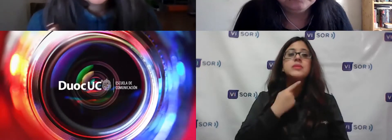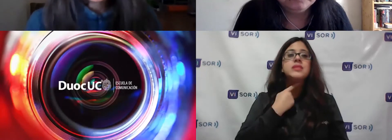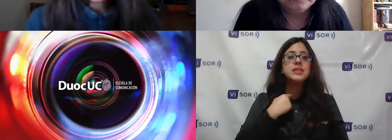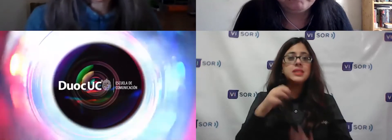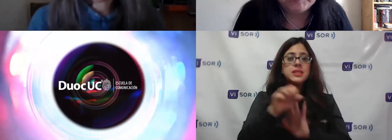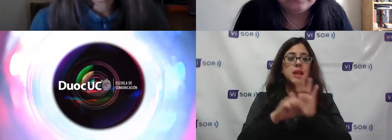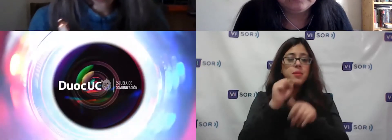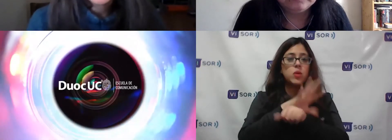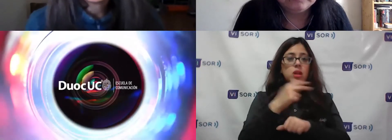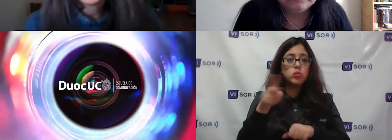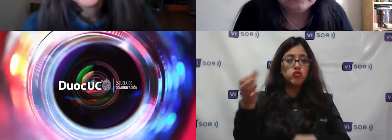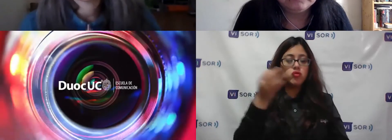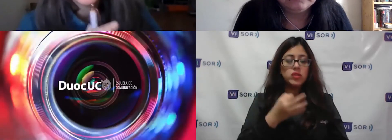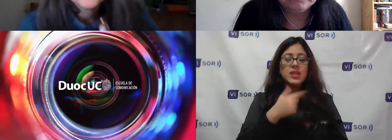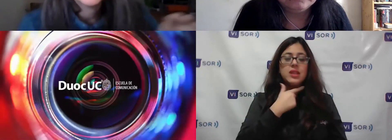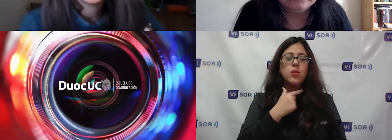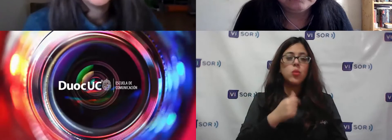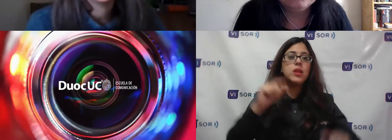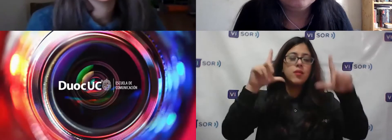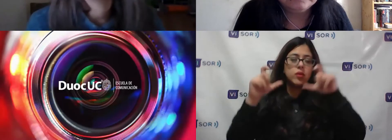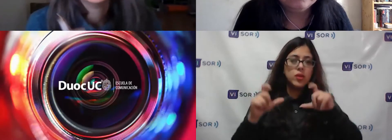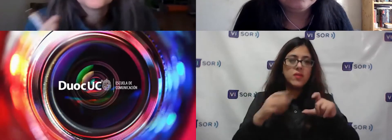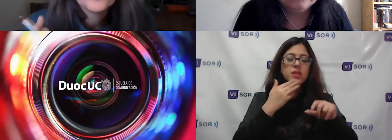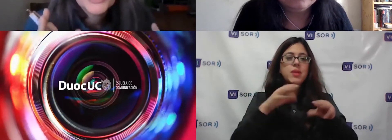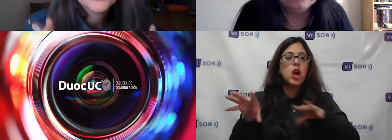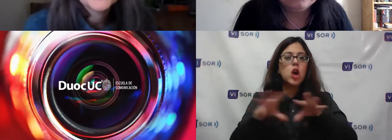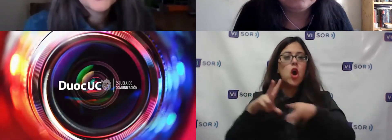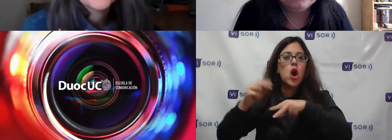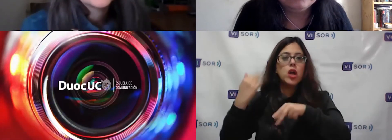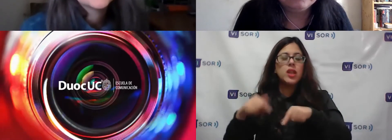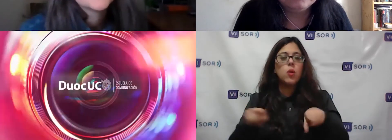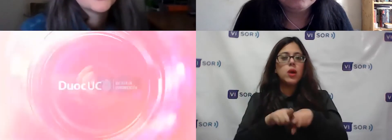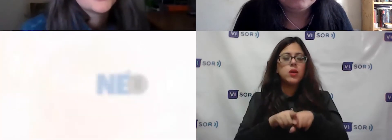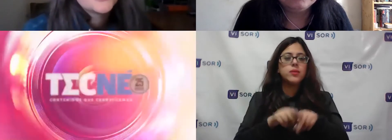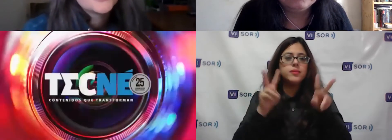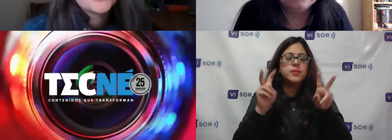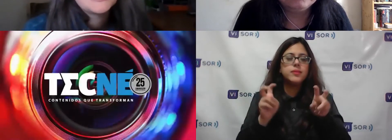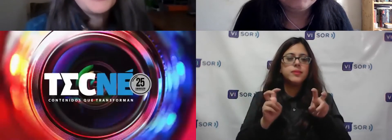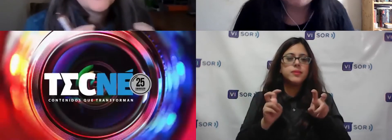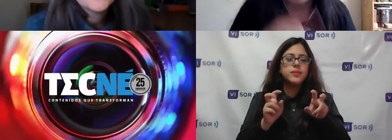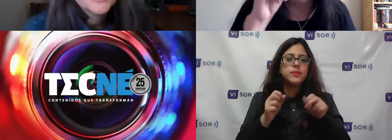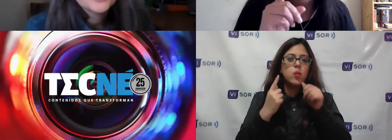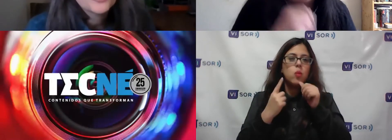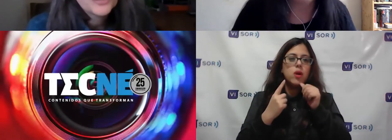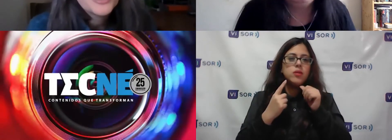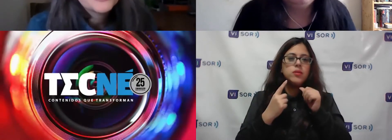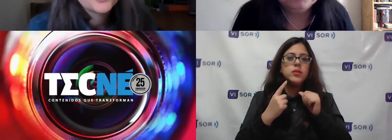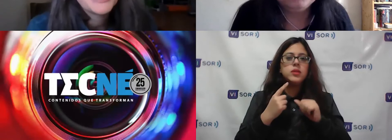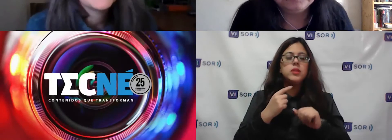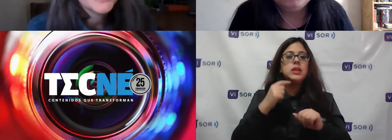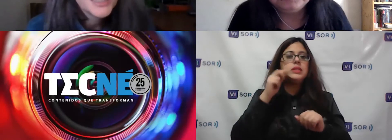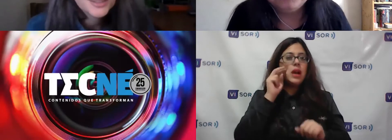propósito de lo que decía y tú de qué te gustan las fotos las cosas antiguas como la la mirada que tiene sobre